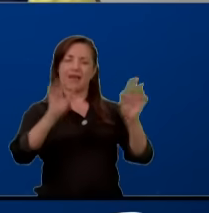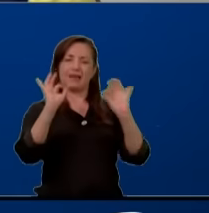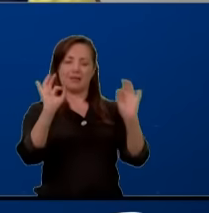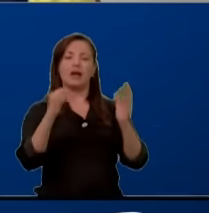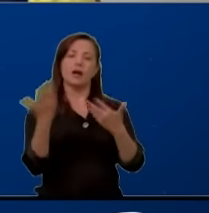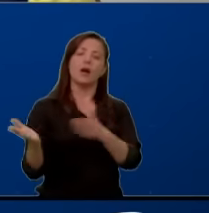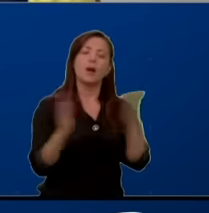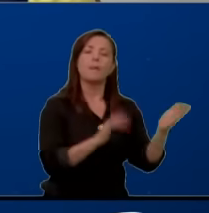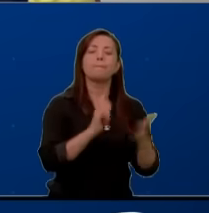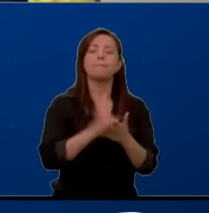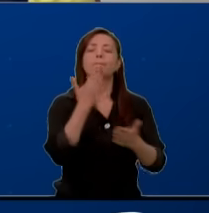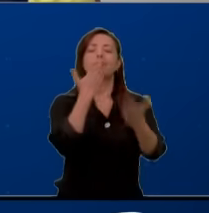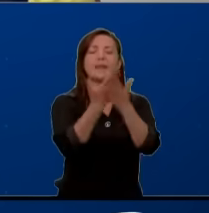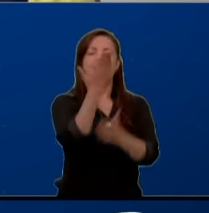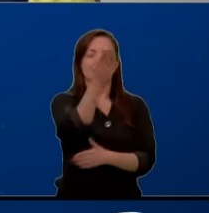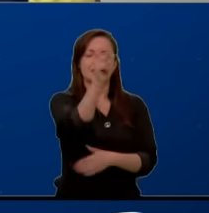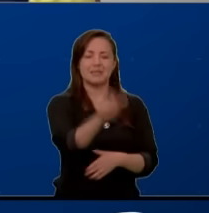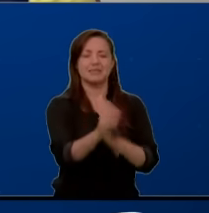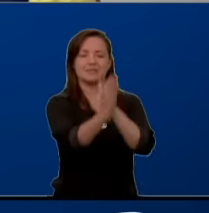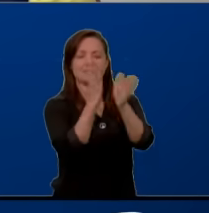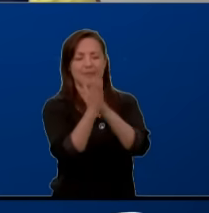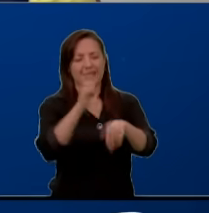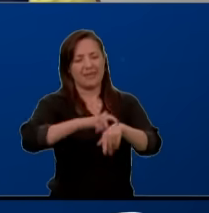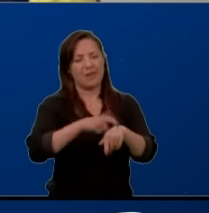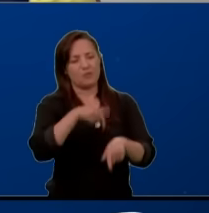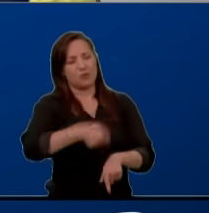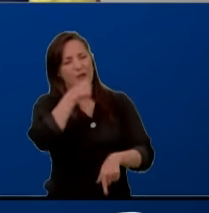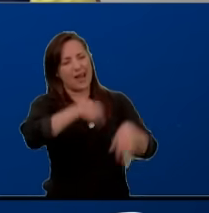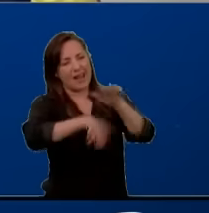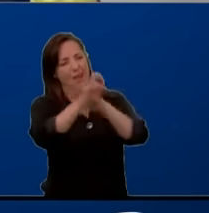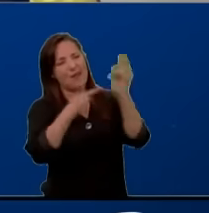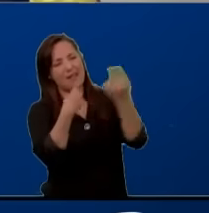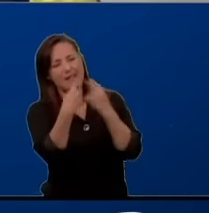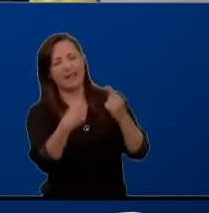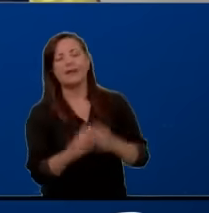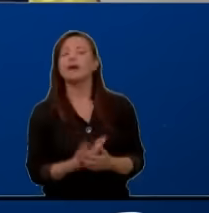manejo de desastres, muchas gracias por su tiempo aquí en Noticias Caracol. Muchísimas gracias a ustedes.